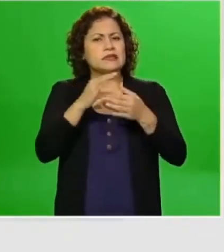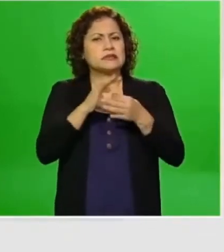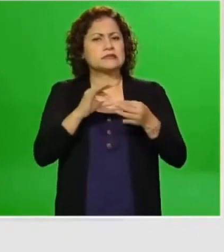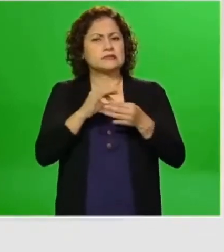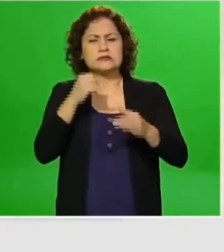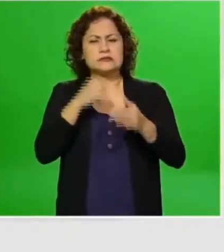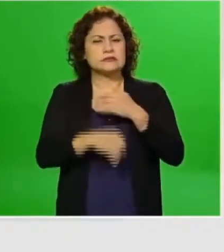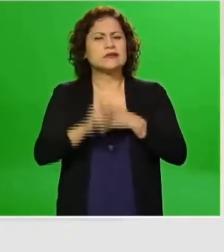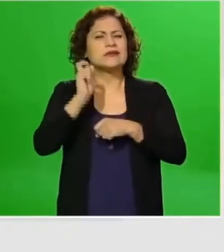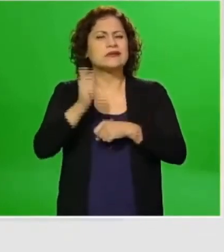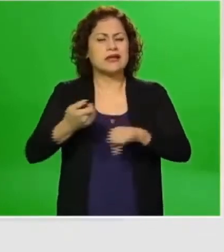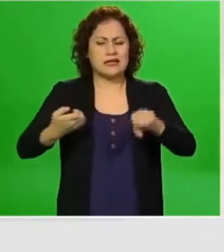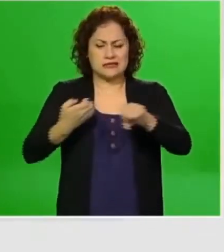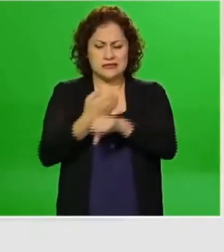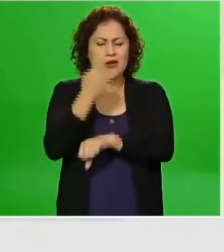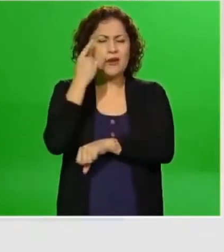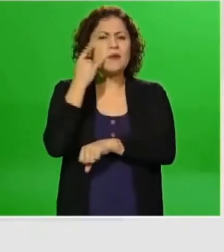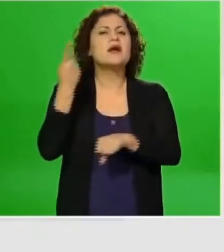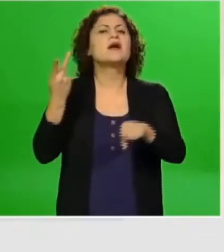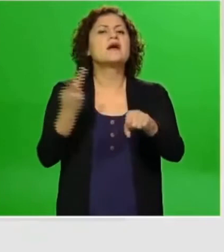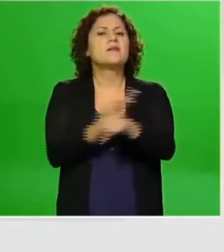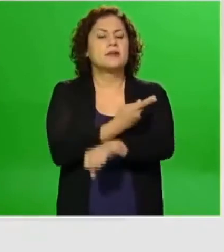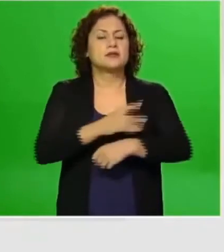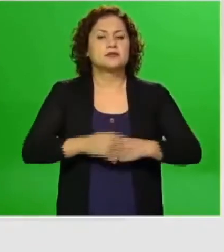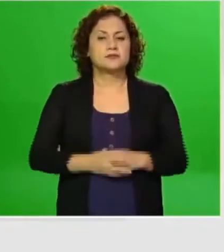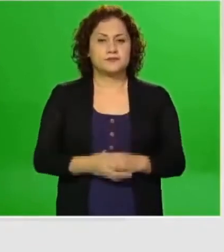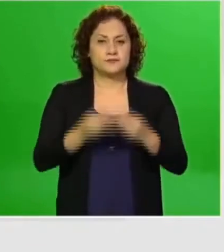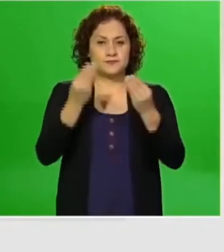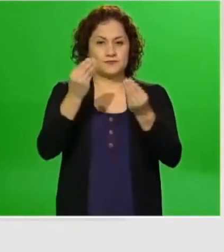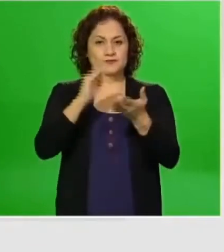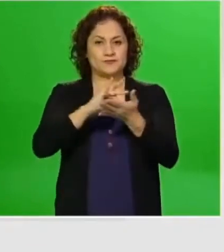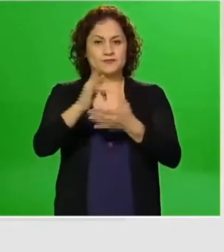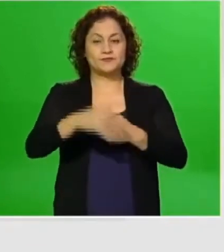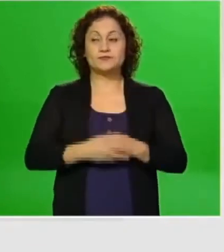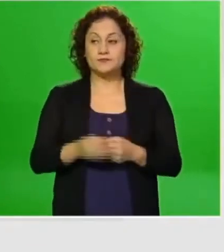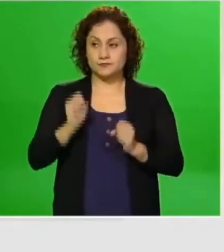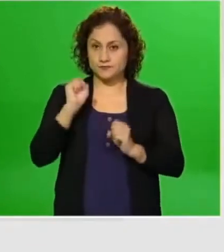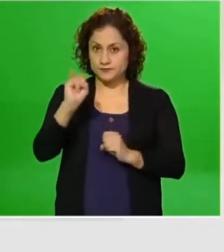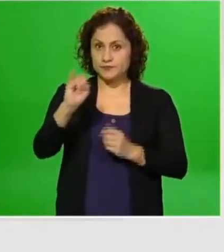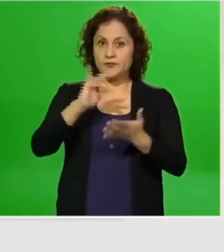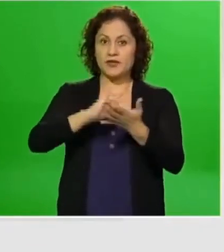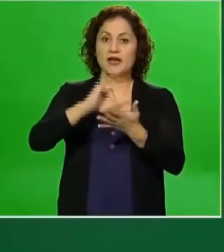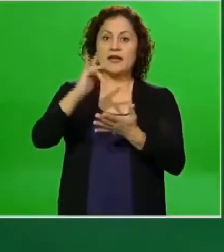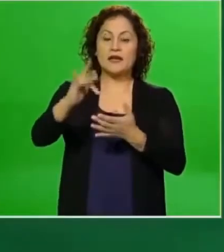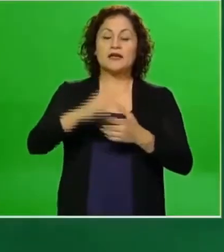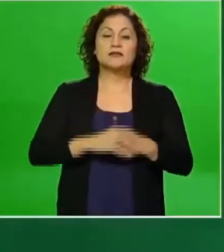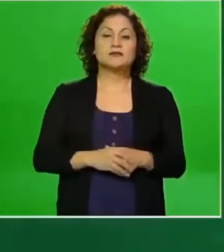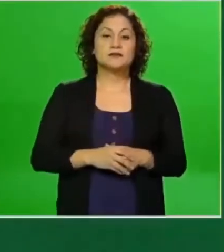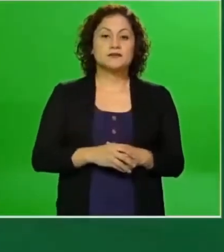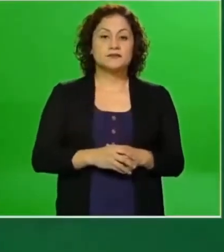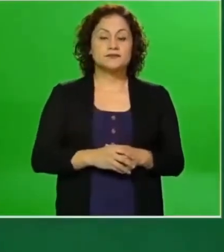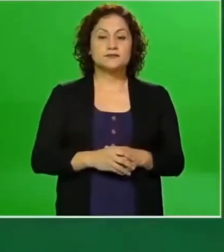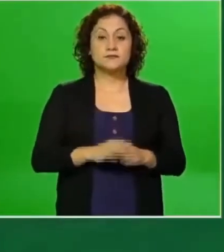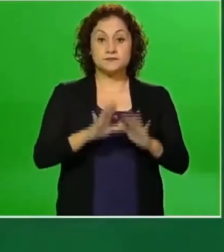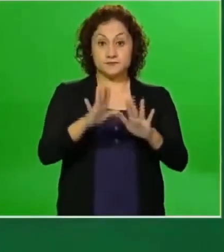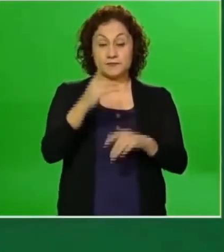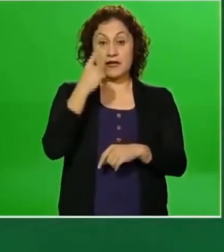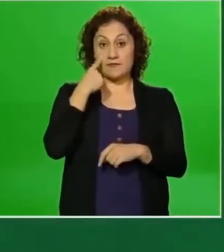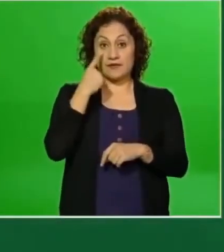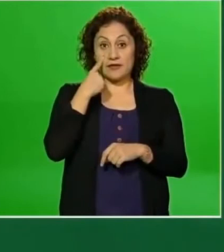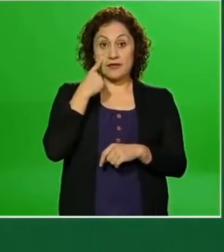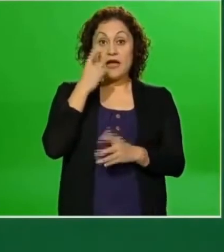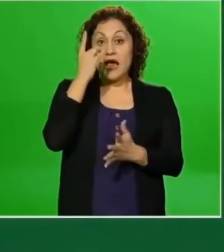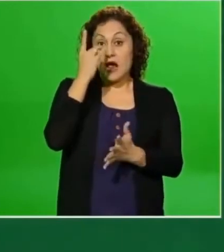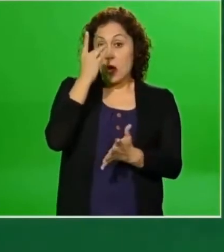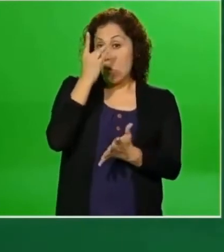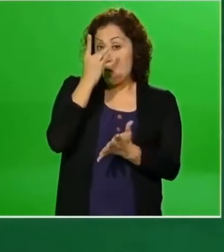Muchas gracias y buenas noches. Sí, muchas gracias por la pregunta. De hecho, no es un elemento particular, o sea, es decir,